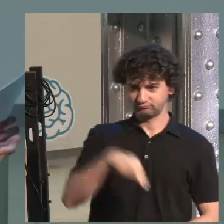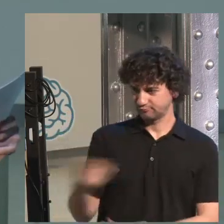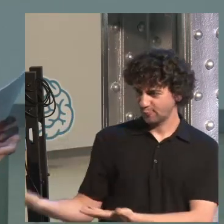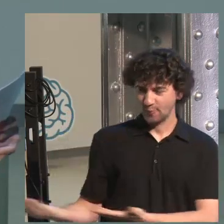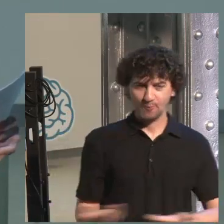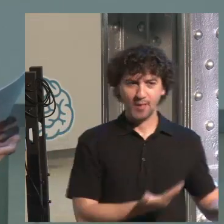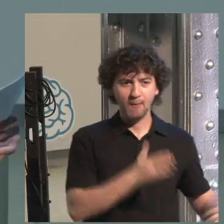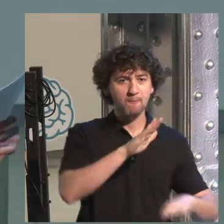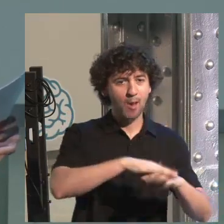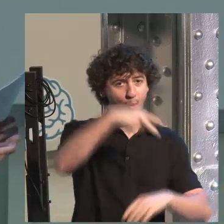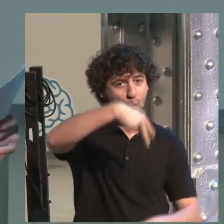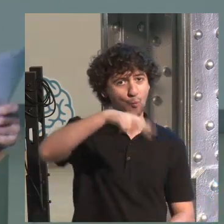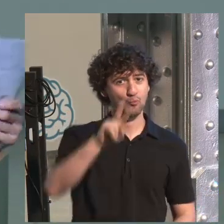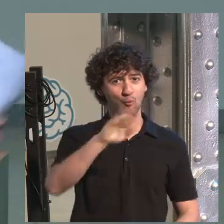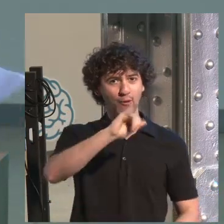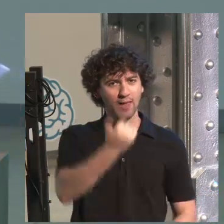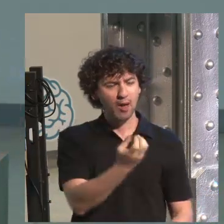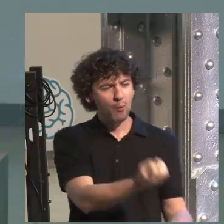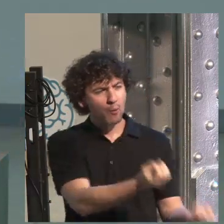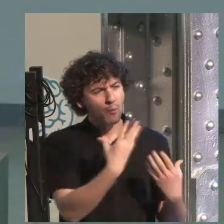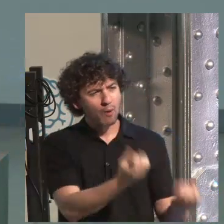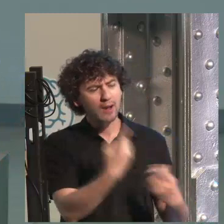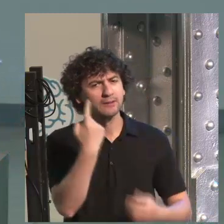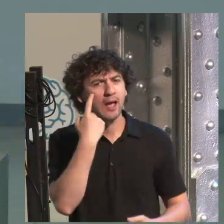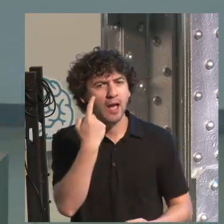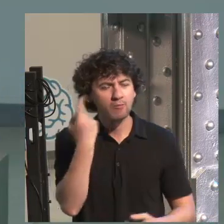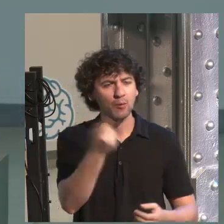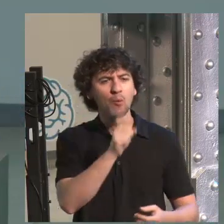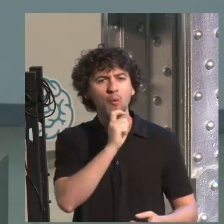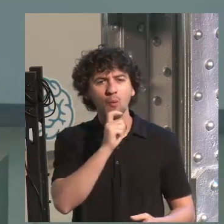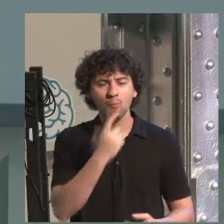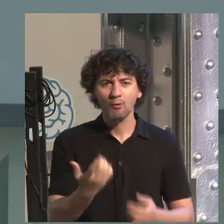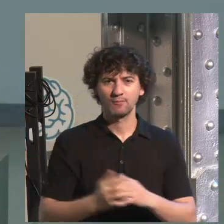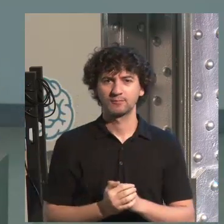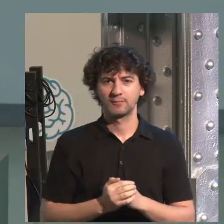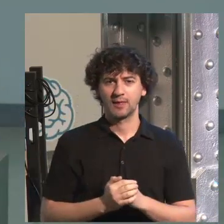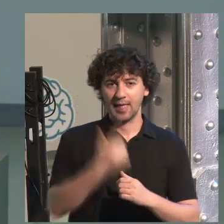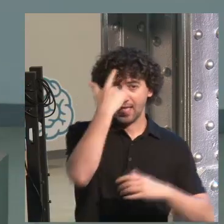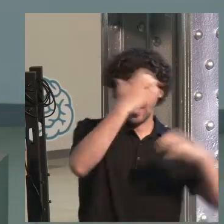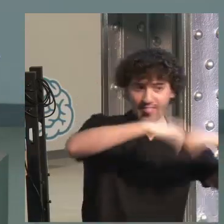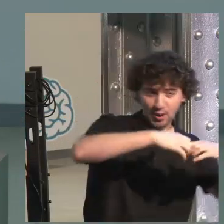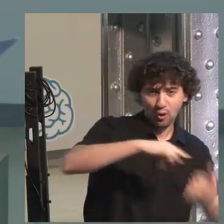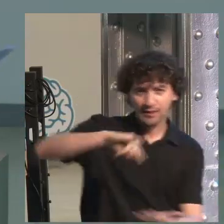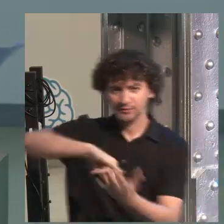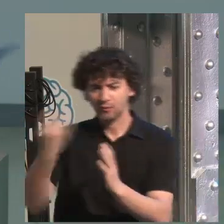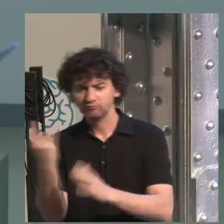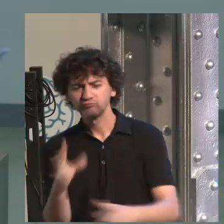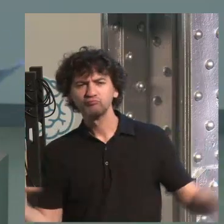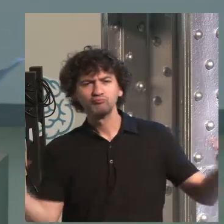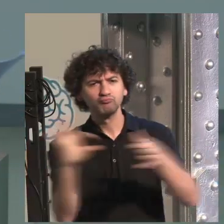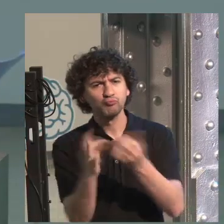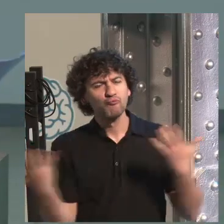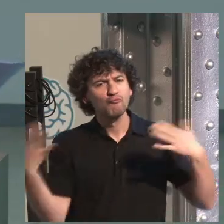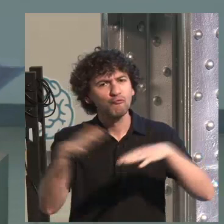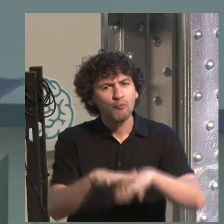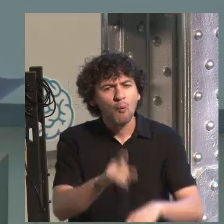para que Nuria nos cuente cómo es esa vinculación que hay entre, efectivamente, cerebro y tecnología y una